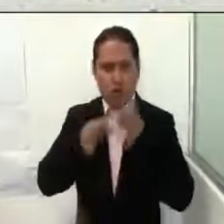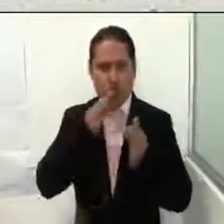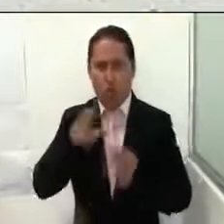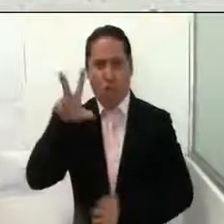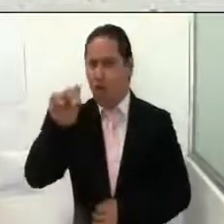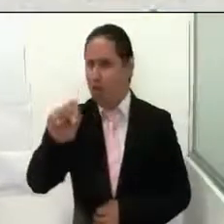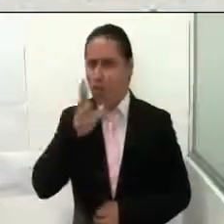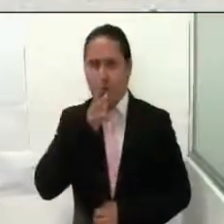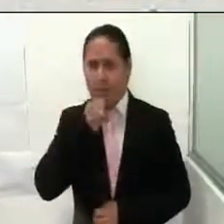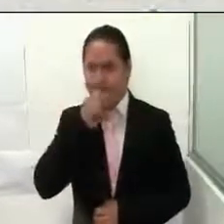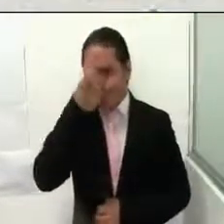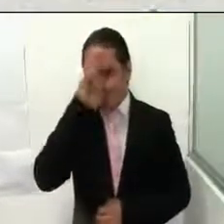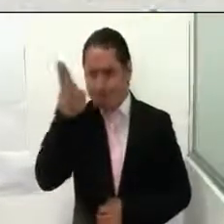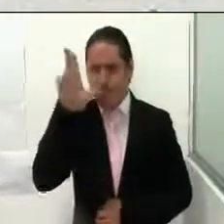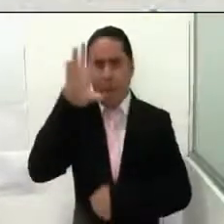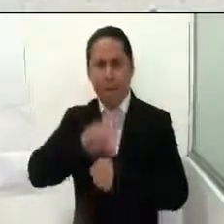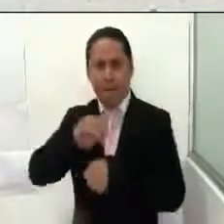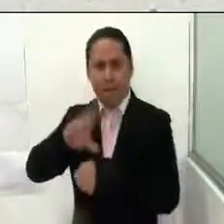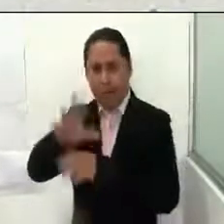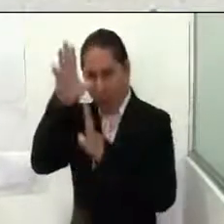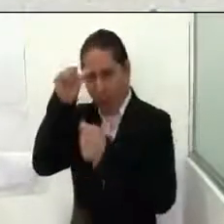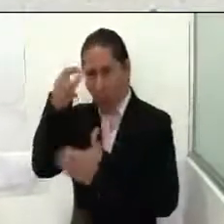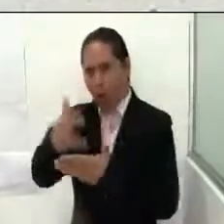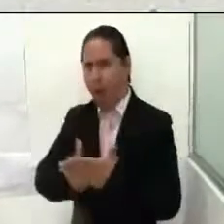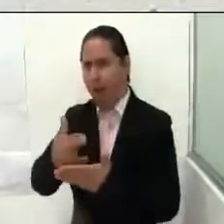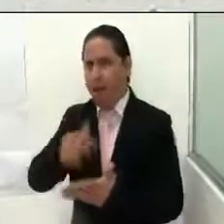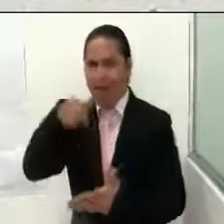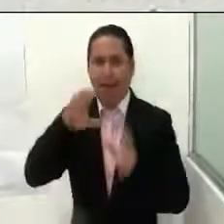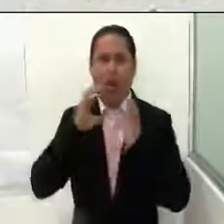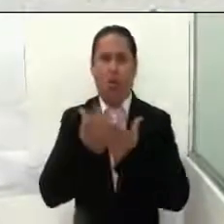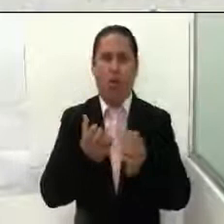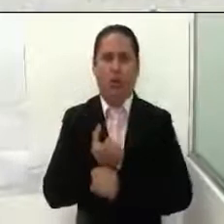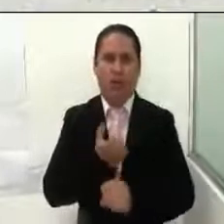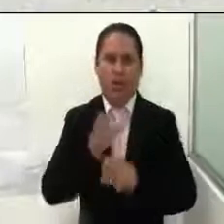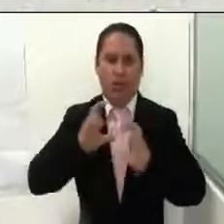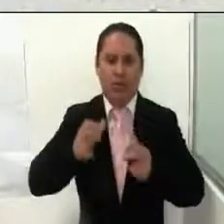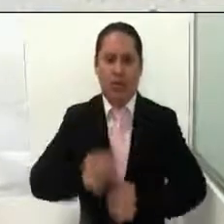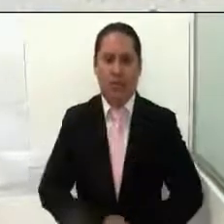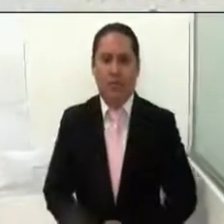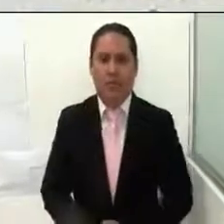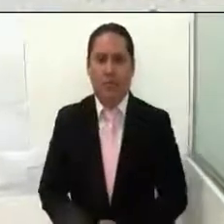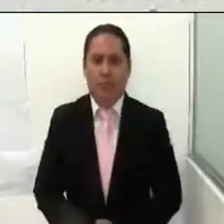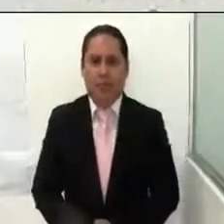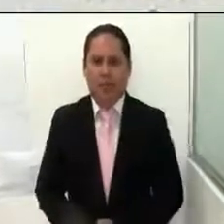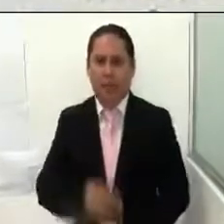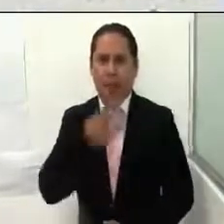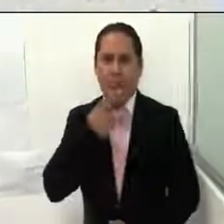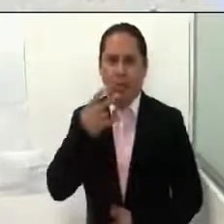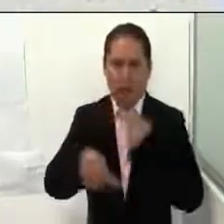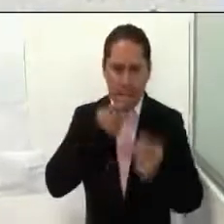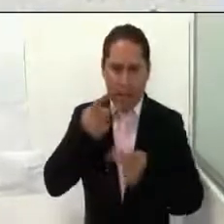especiales por existir un formato acordado por esta 66ª legislatura se concede el uso de la palabra